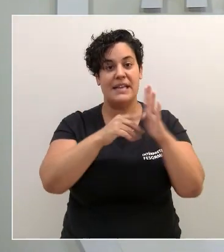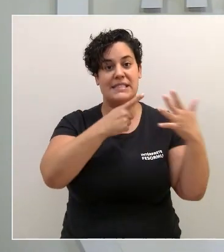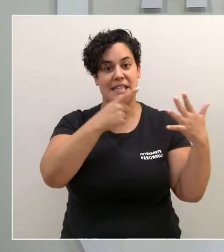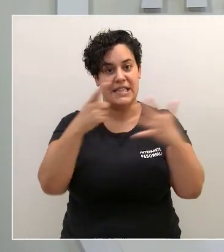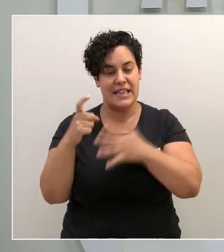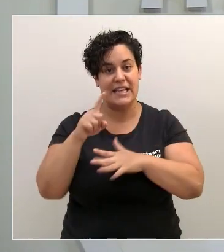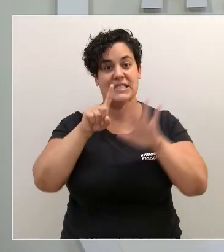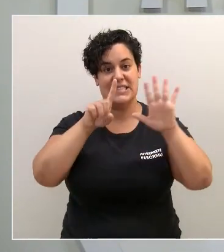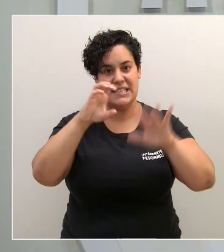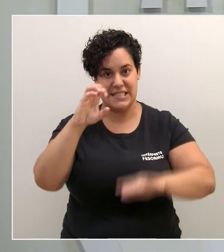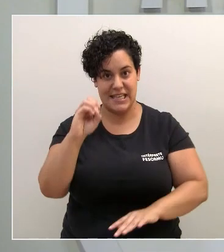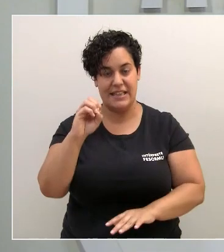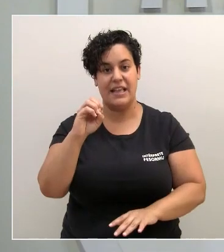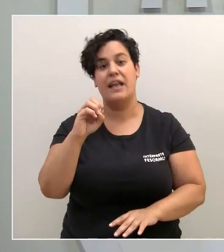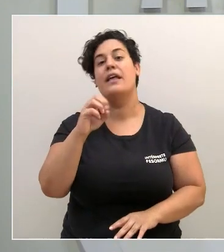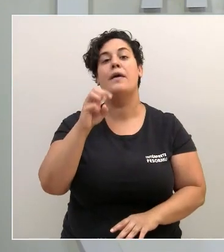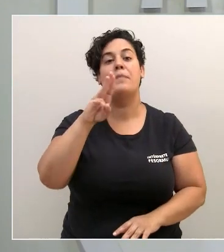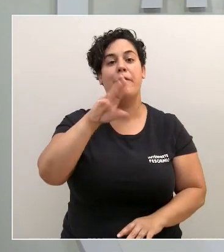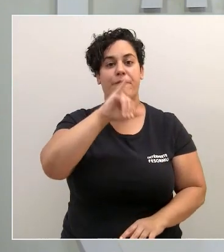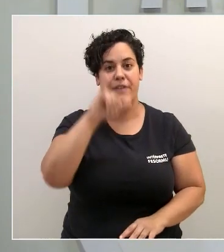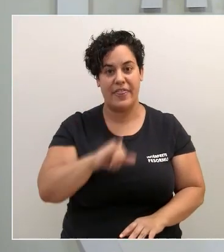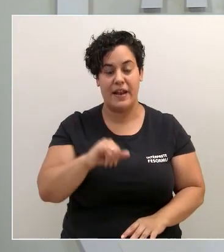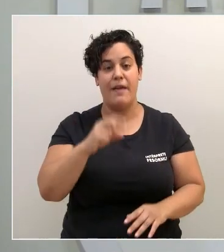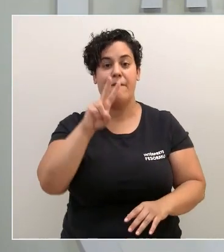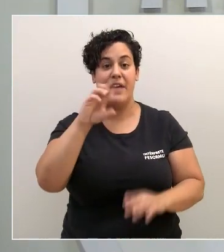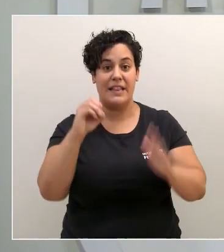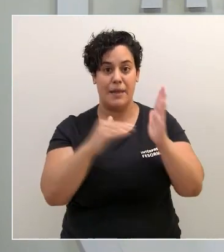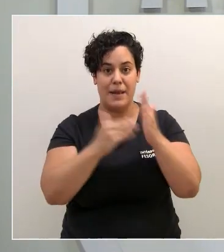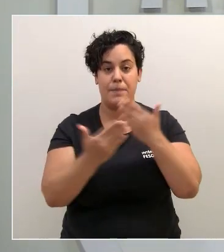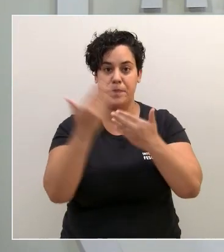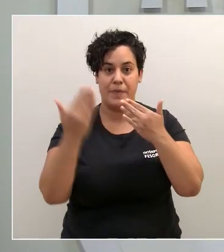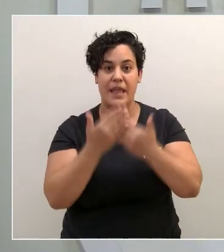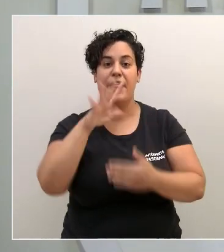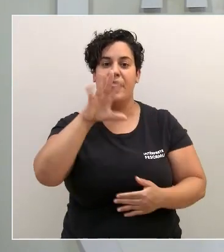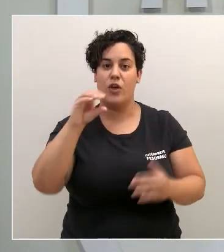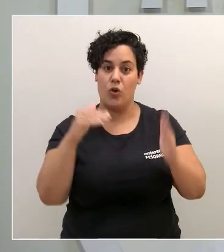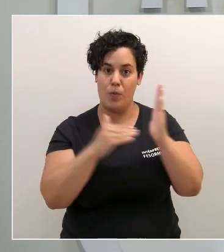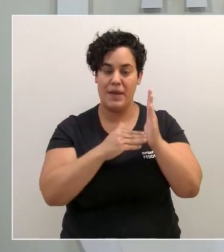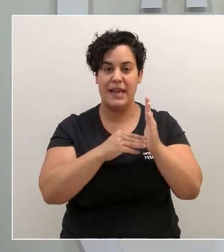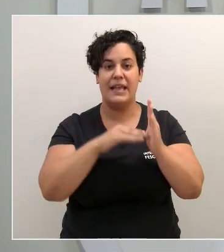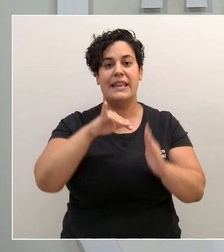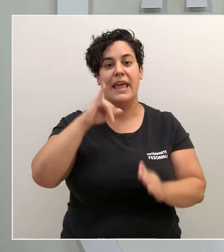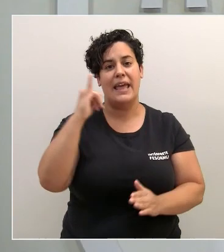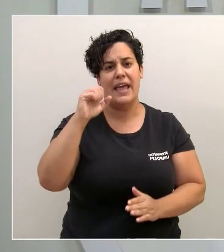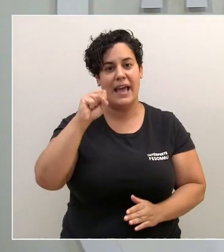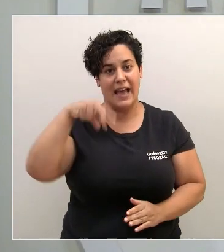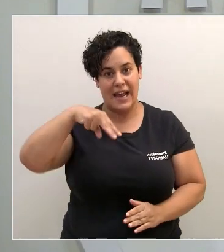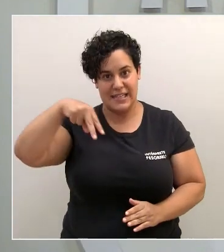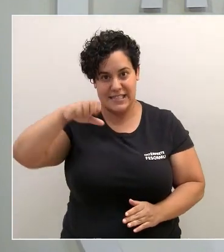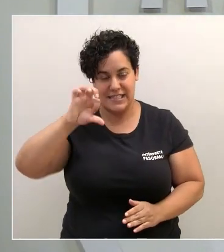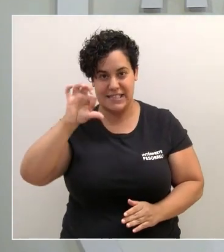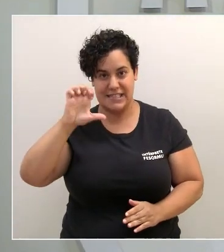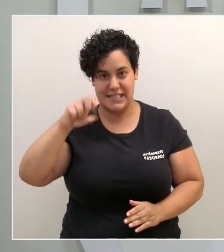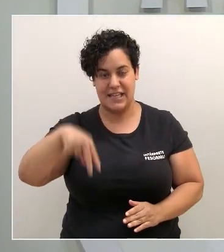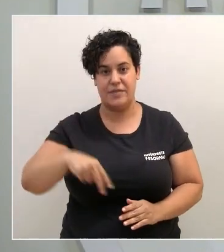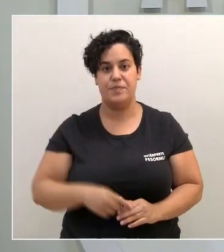59.670 dosis de Pfizer, 20.000 de Moderna y 5.000 de Janssen. Esta semana tenemos citada a cerca